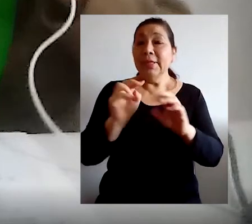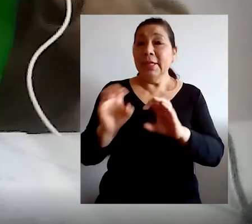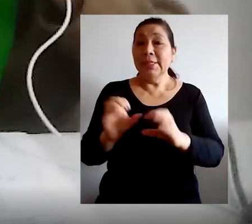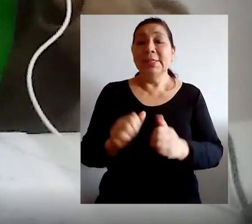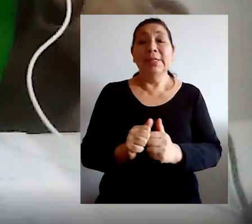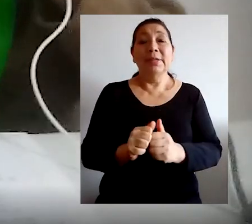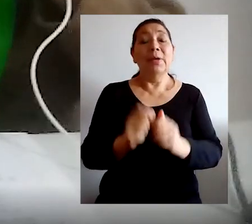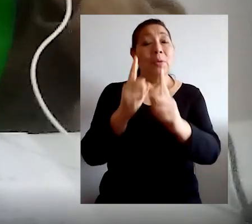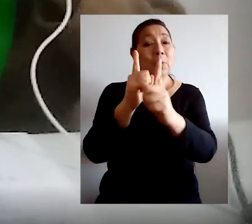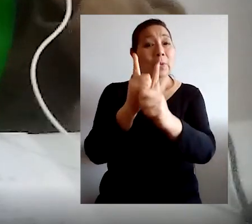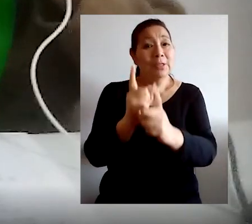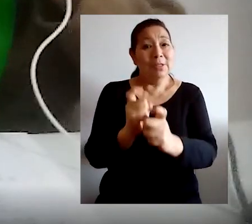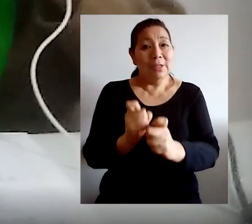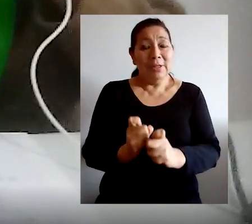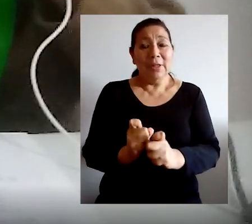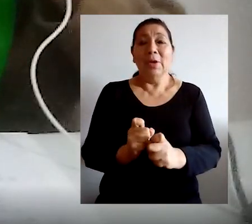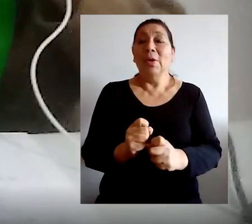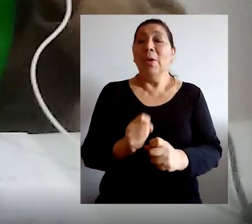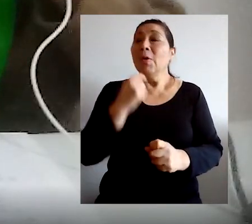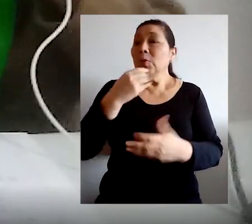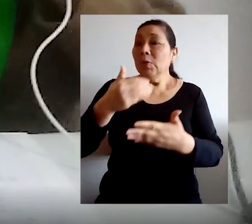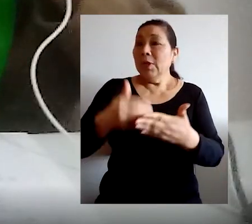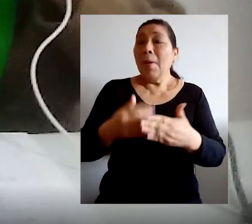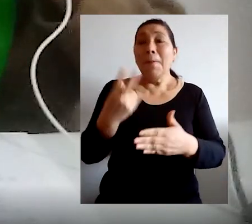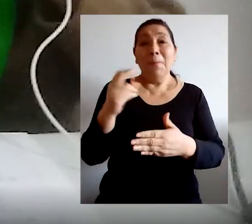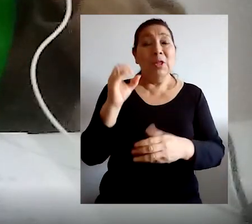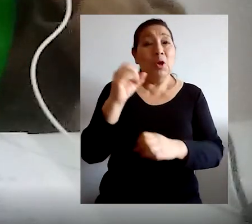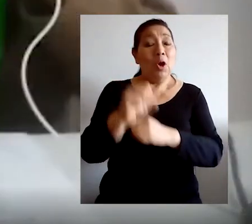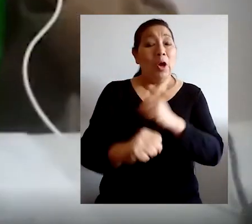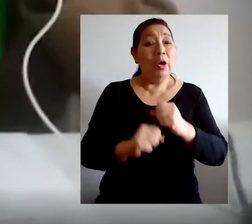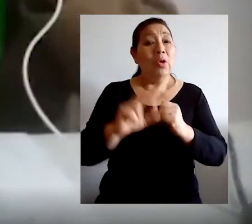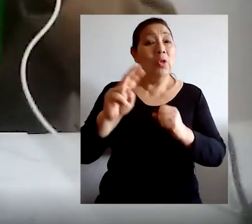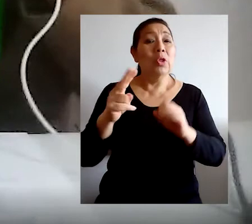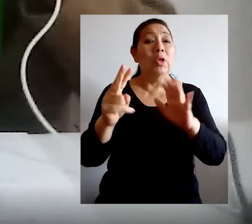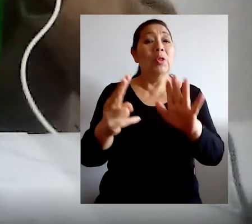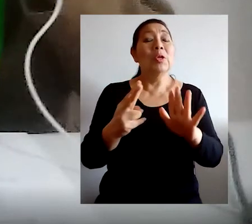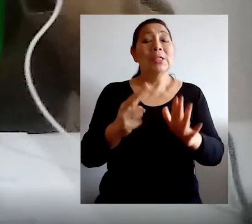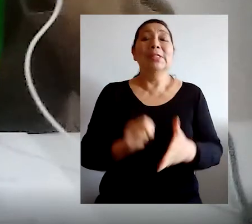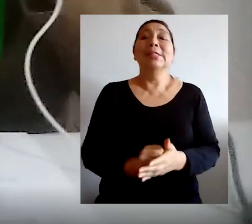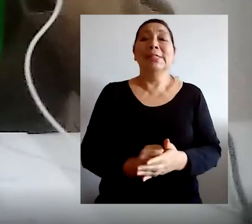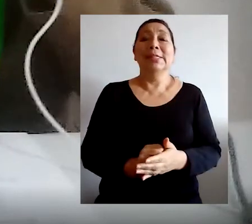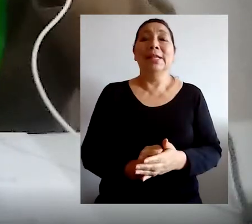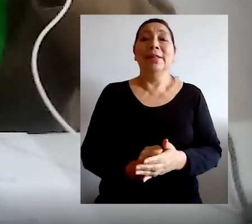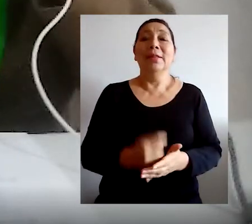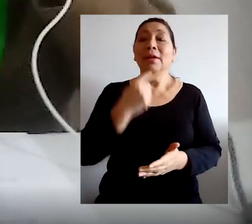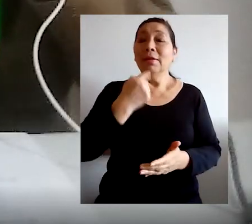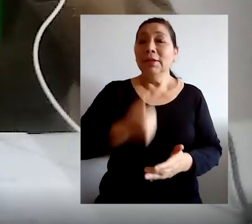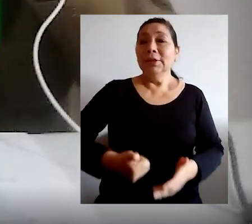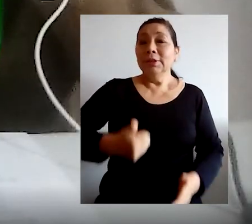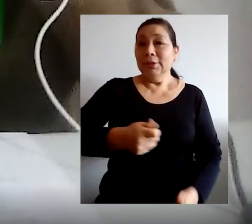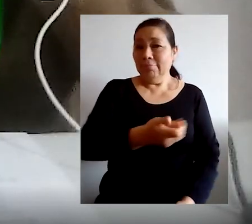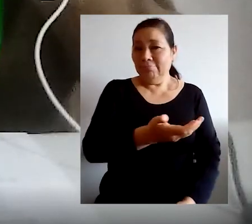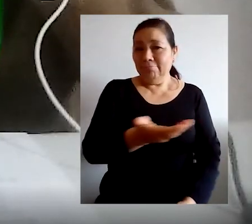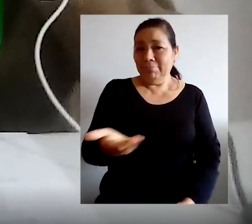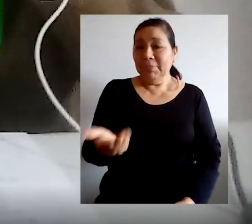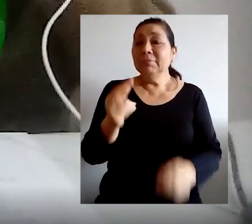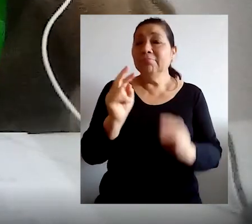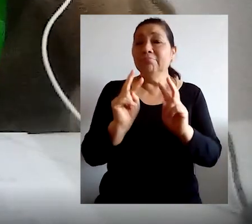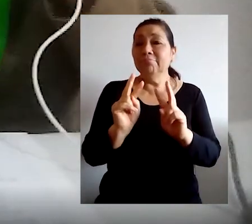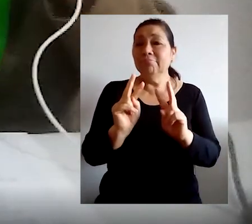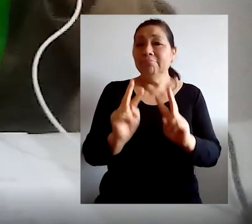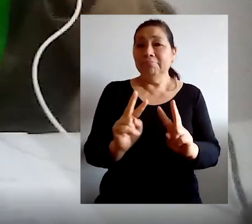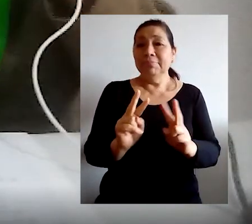pretendiendo cuestionar la ejecutoria suprema de 20 de octubre del año 2017, señores magistrados, se